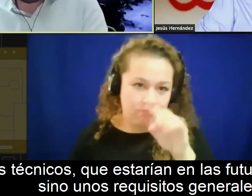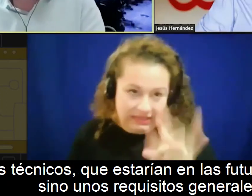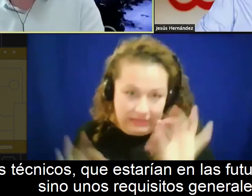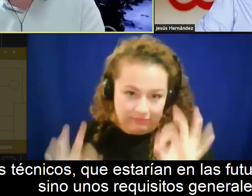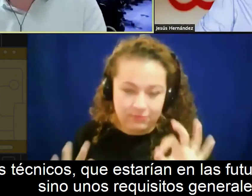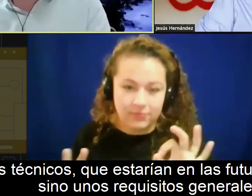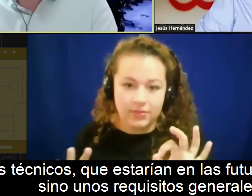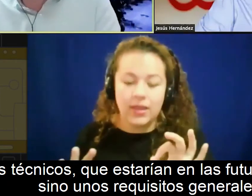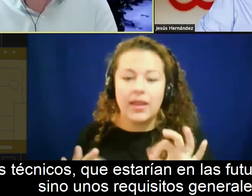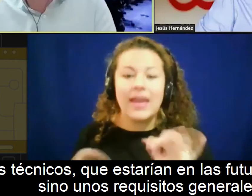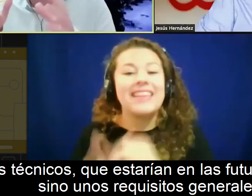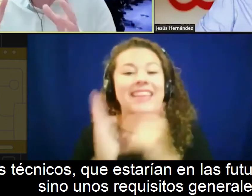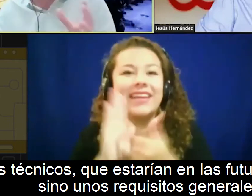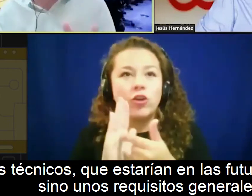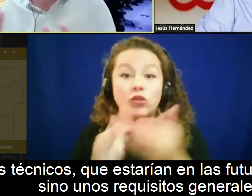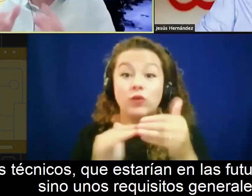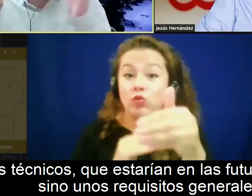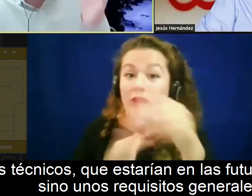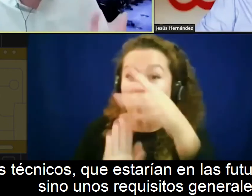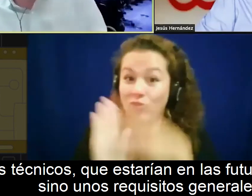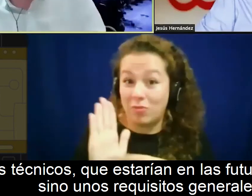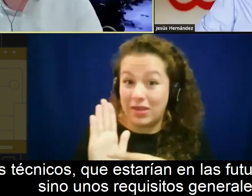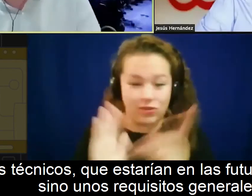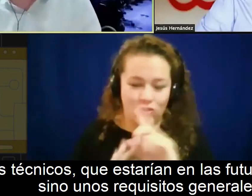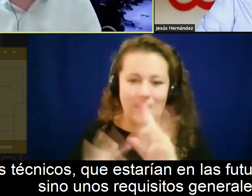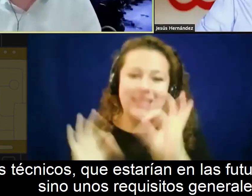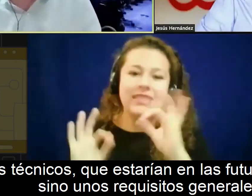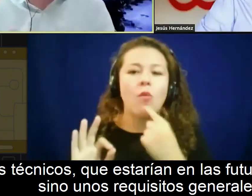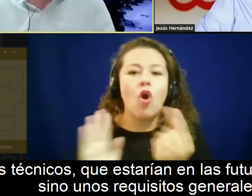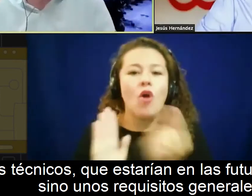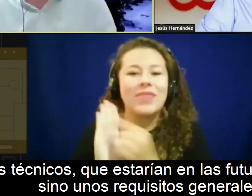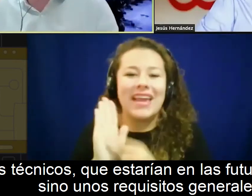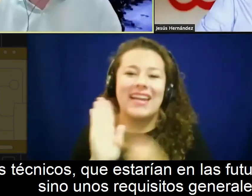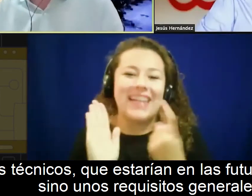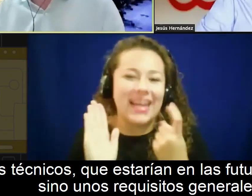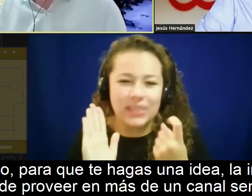estarían en las futuras normas, sino unos requisitos, digamos, generales. Pues,